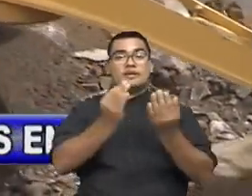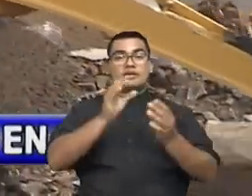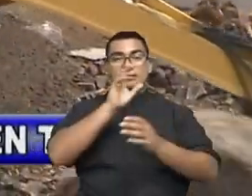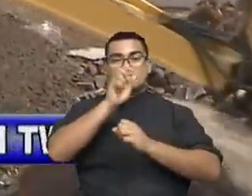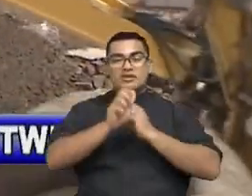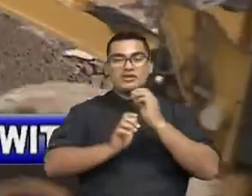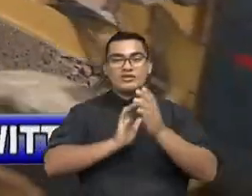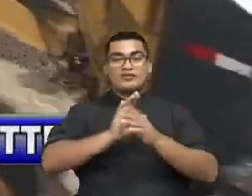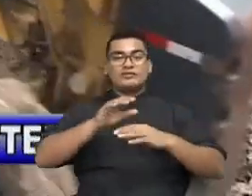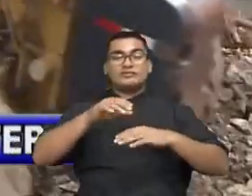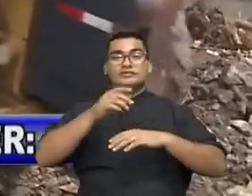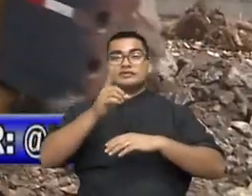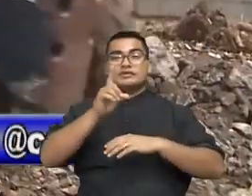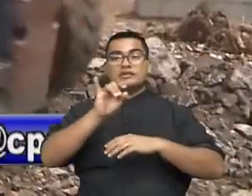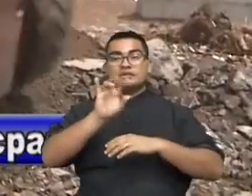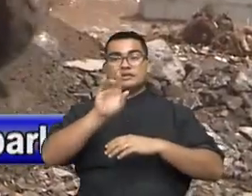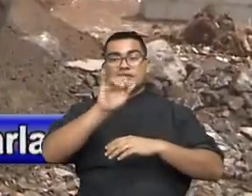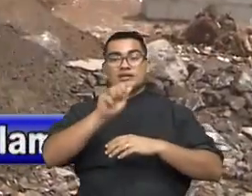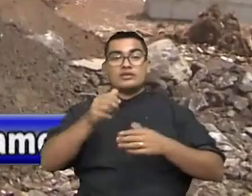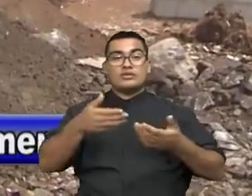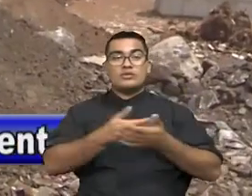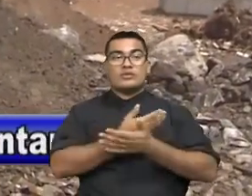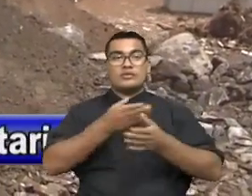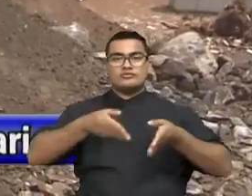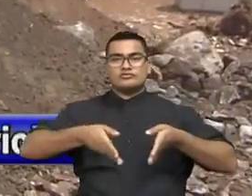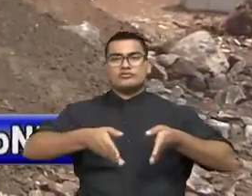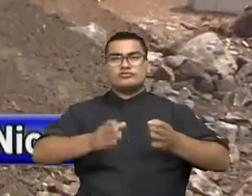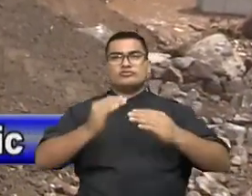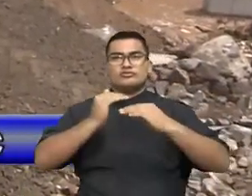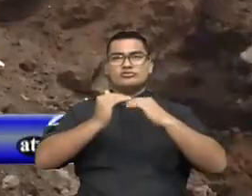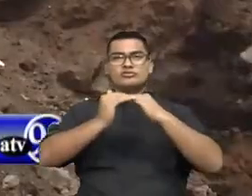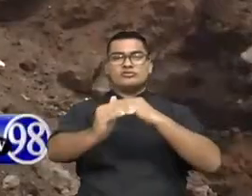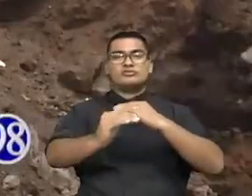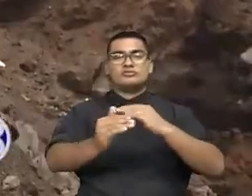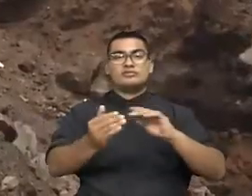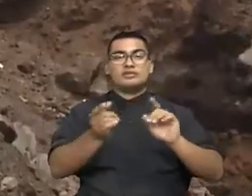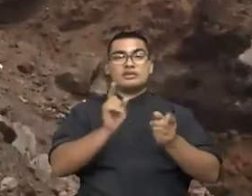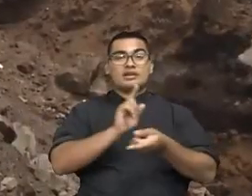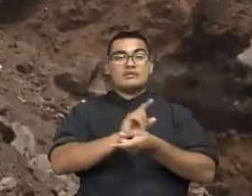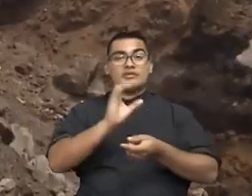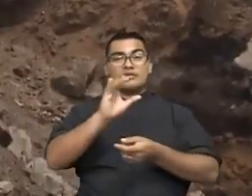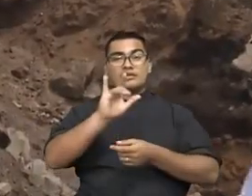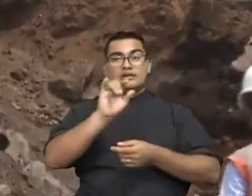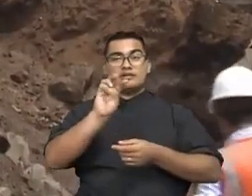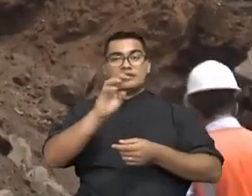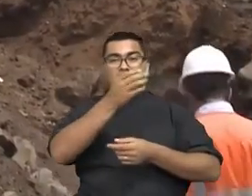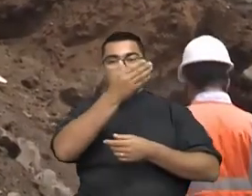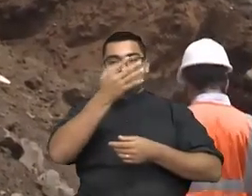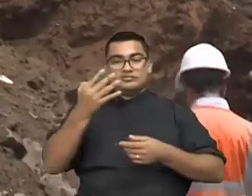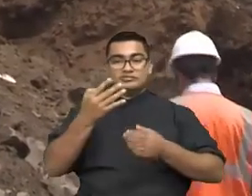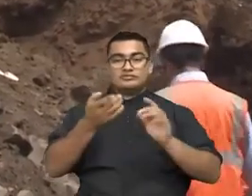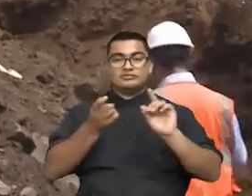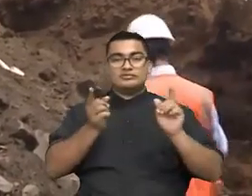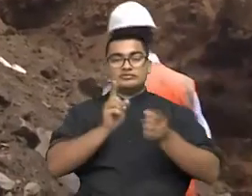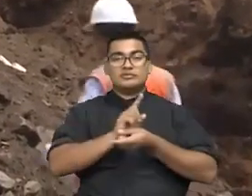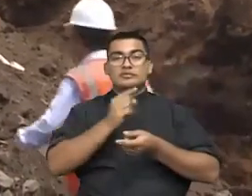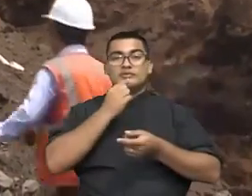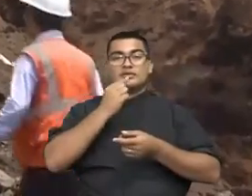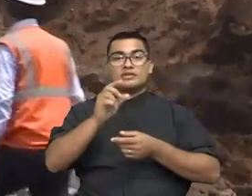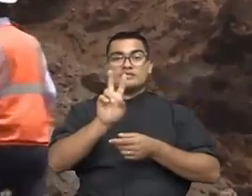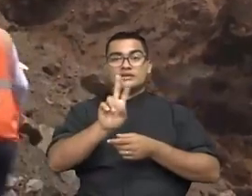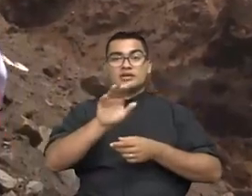una nueva obra hidráulica para mitigar los efectos del cambio climático. Obra cuya inversión es de 29 millones de